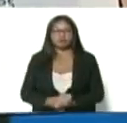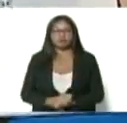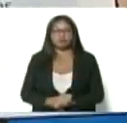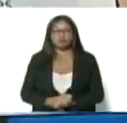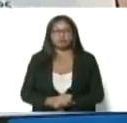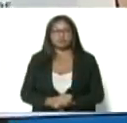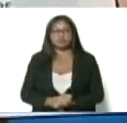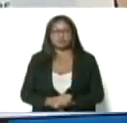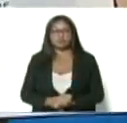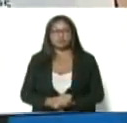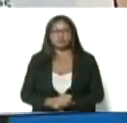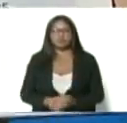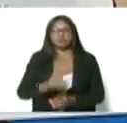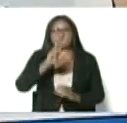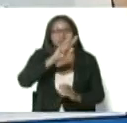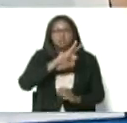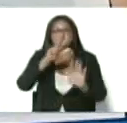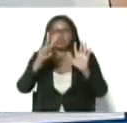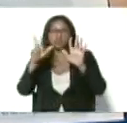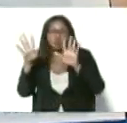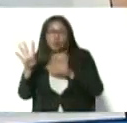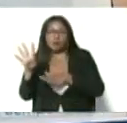374 toneladas